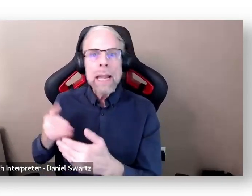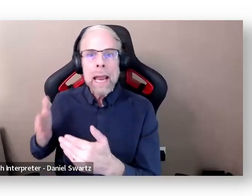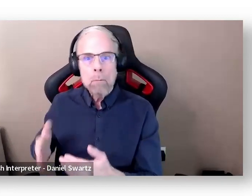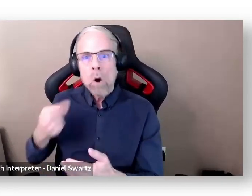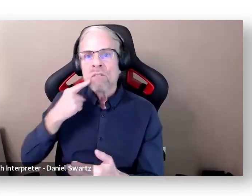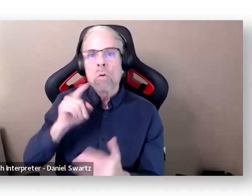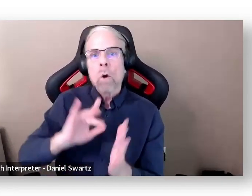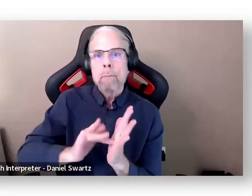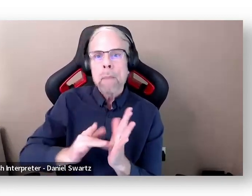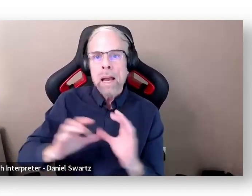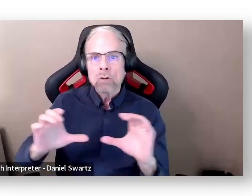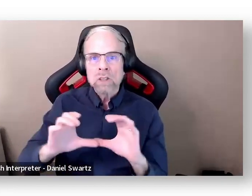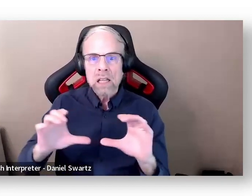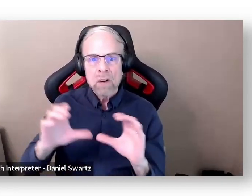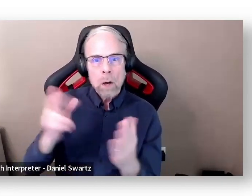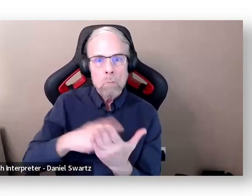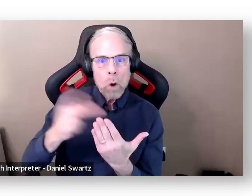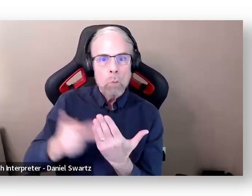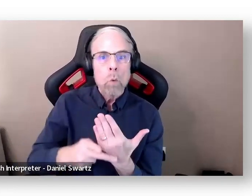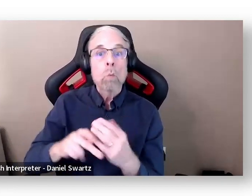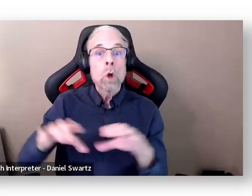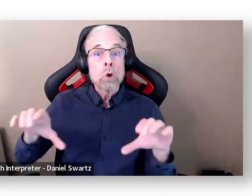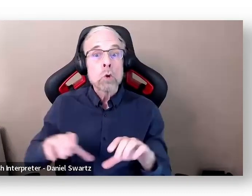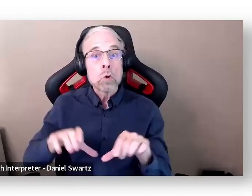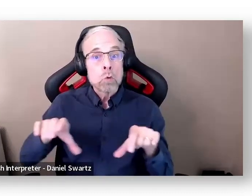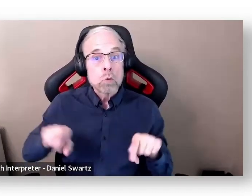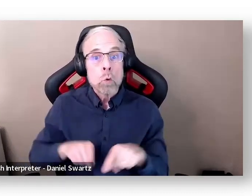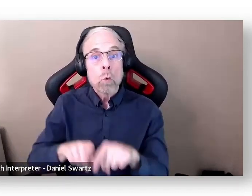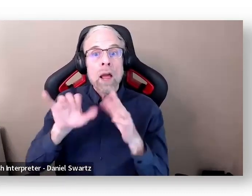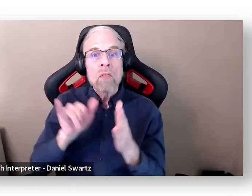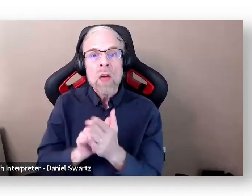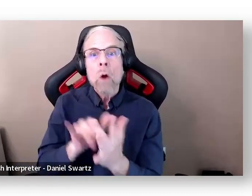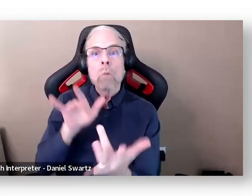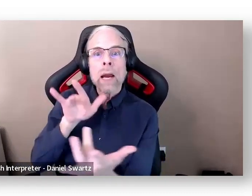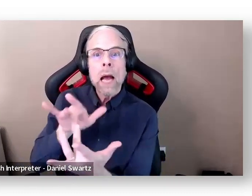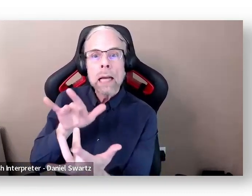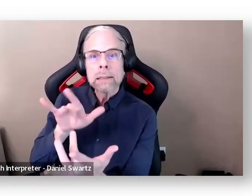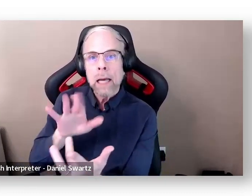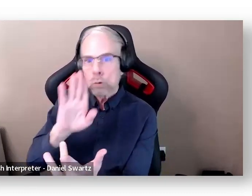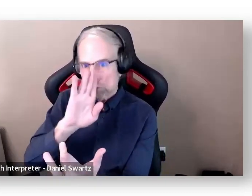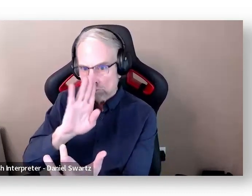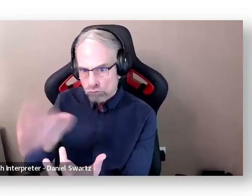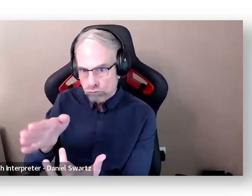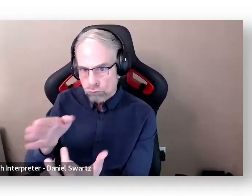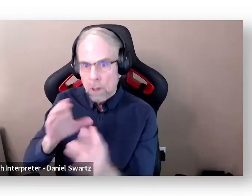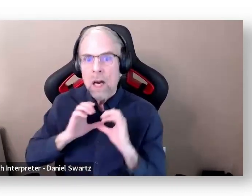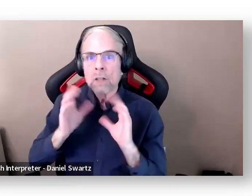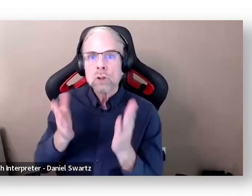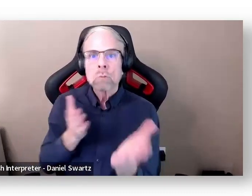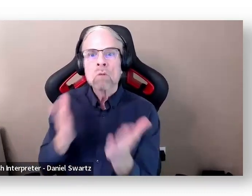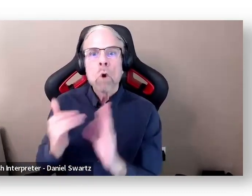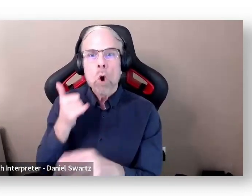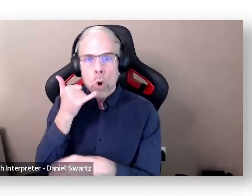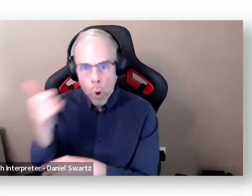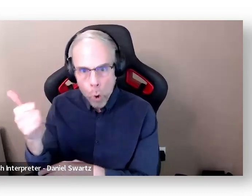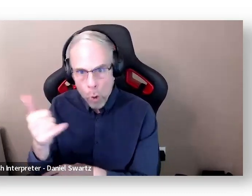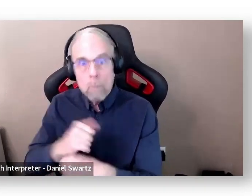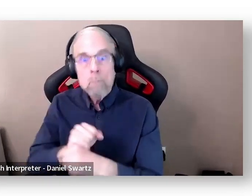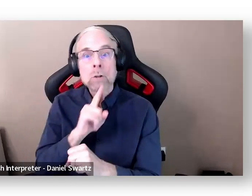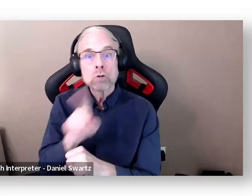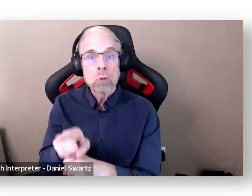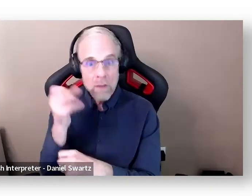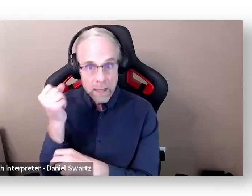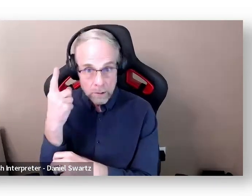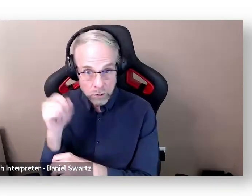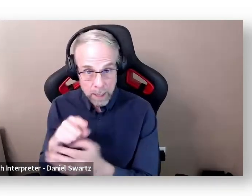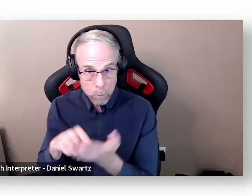vecinos, familiares, para el certificado médico, para el programa de certificado médico. Porque